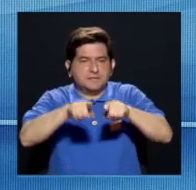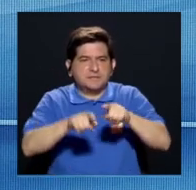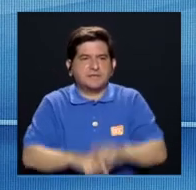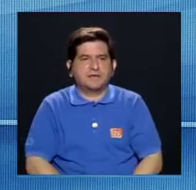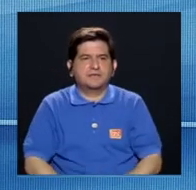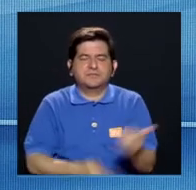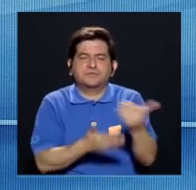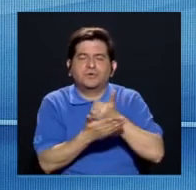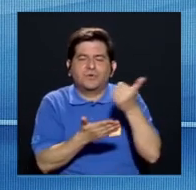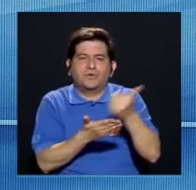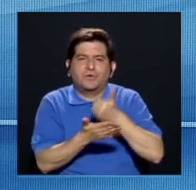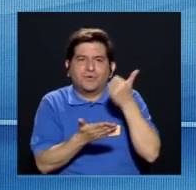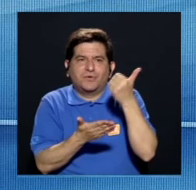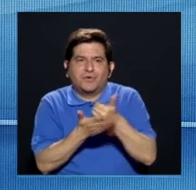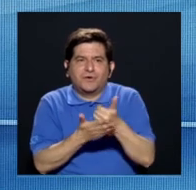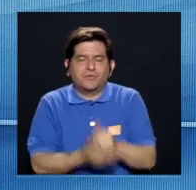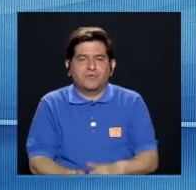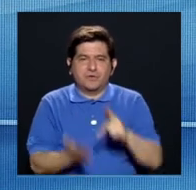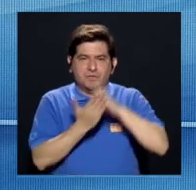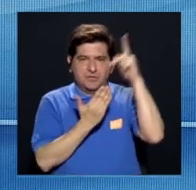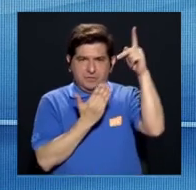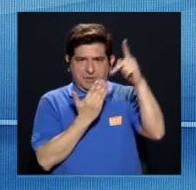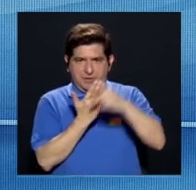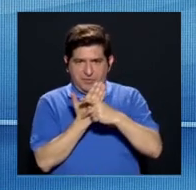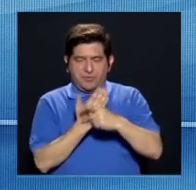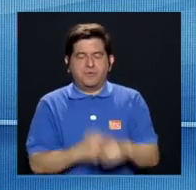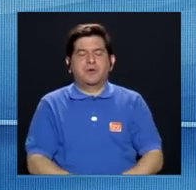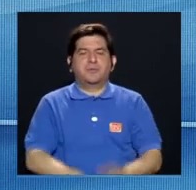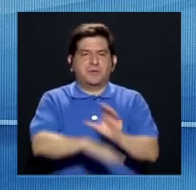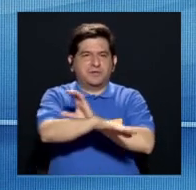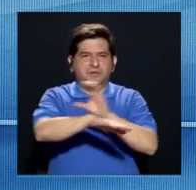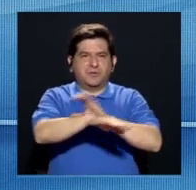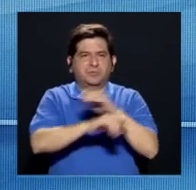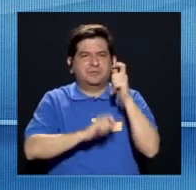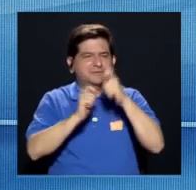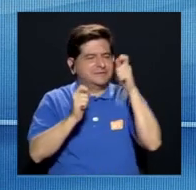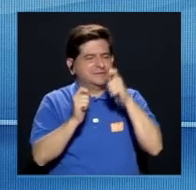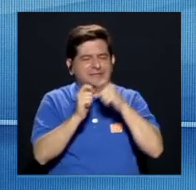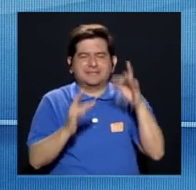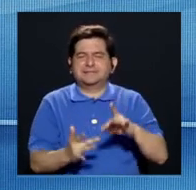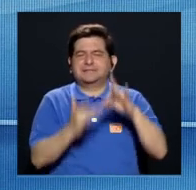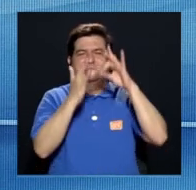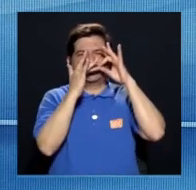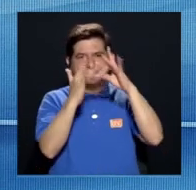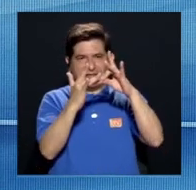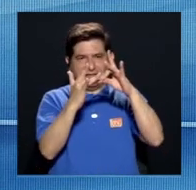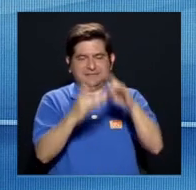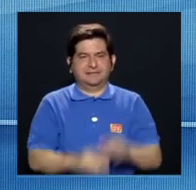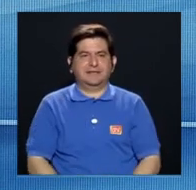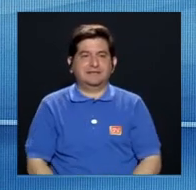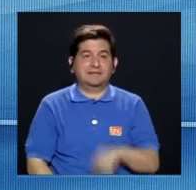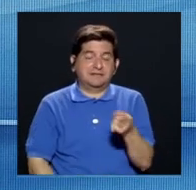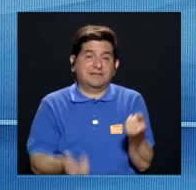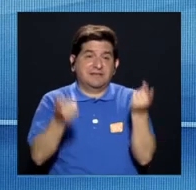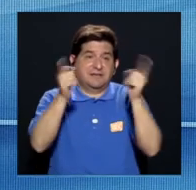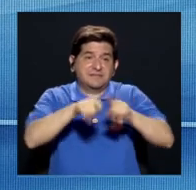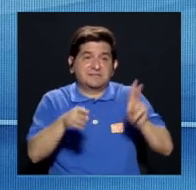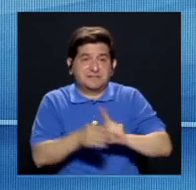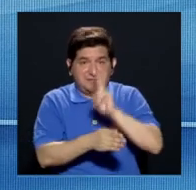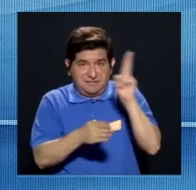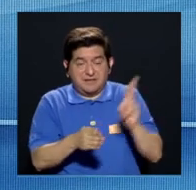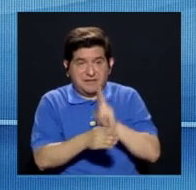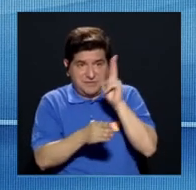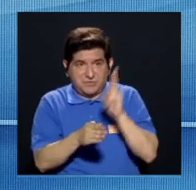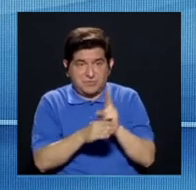aquellos recursos de software más especializados que se